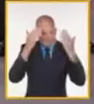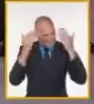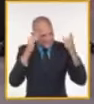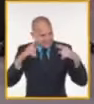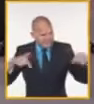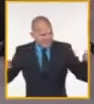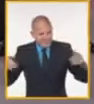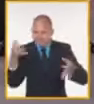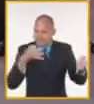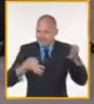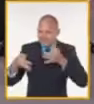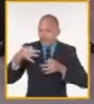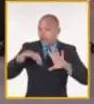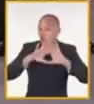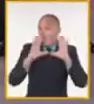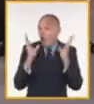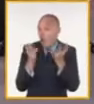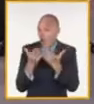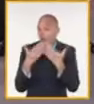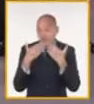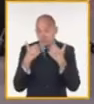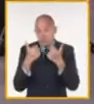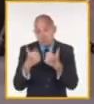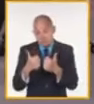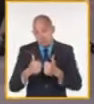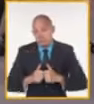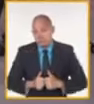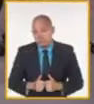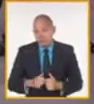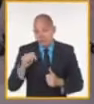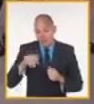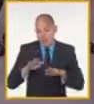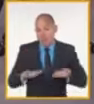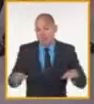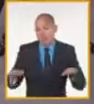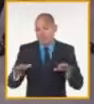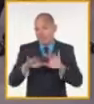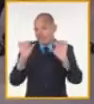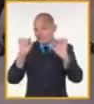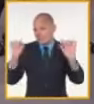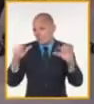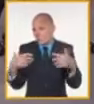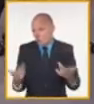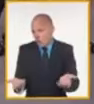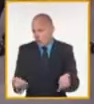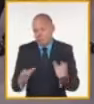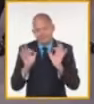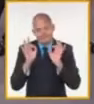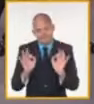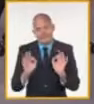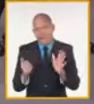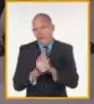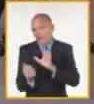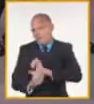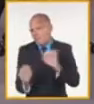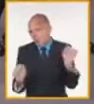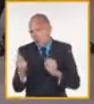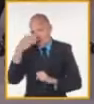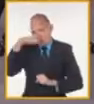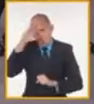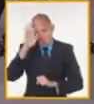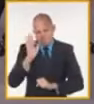por la información y el análisis que nos han aportado en esta mesa redonda Cuba como se ha dicho ha informado